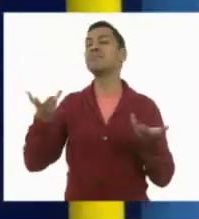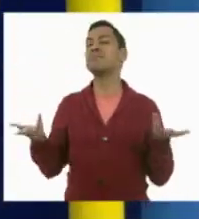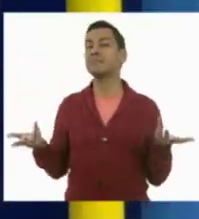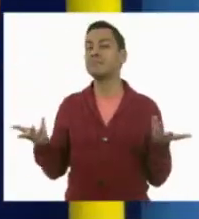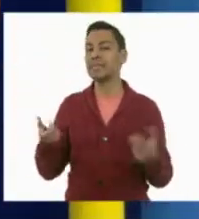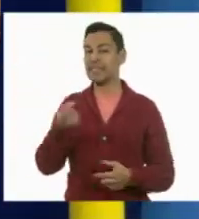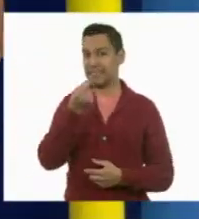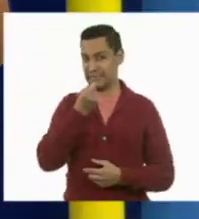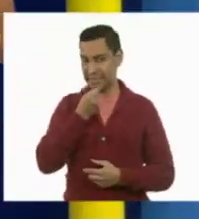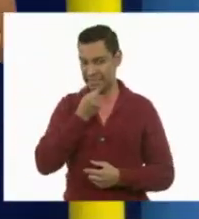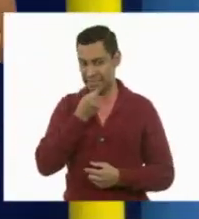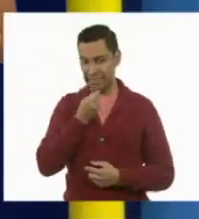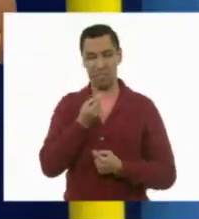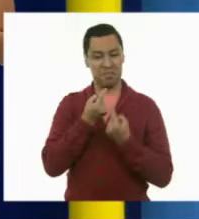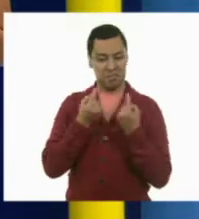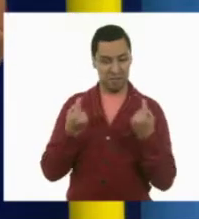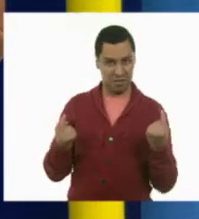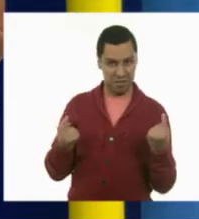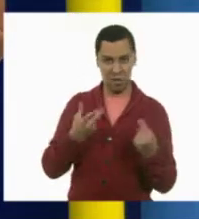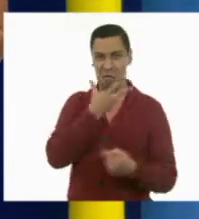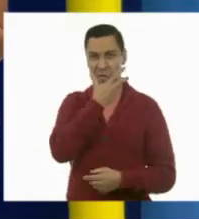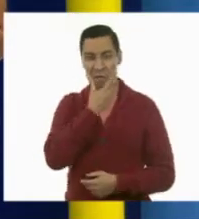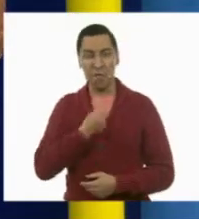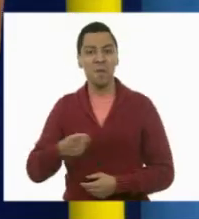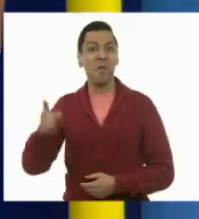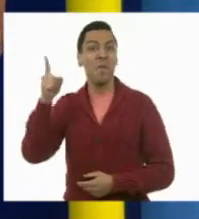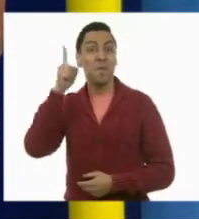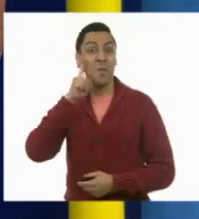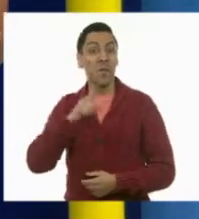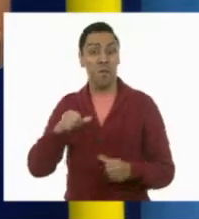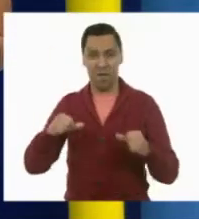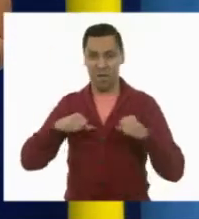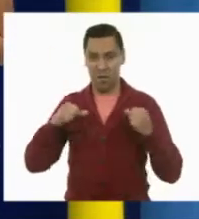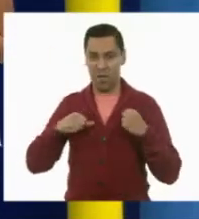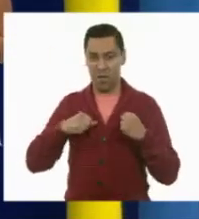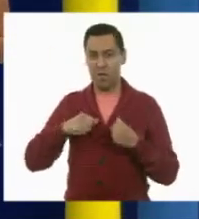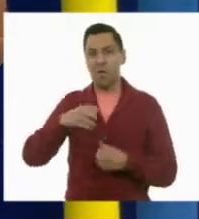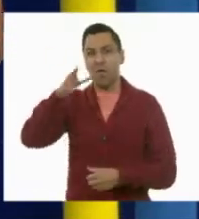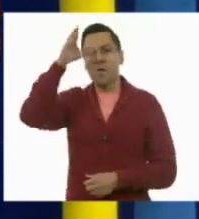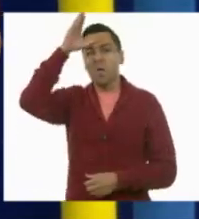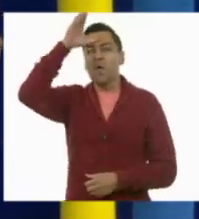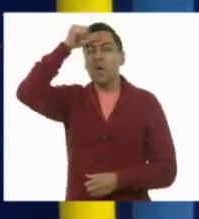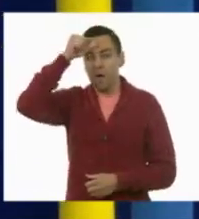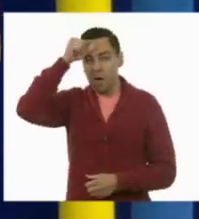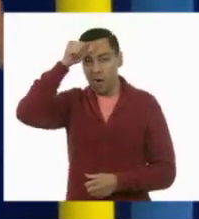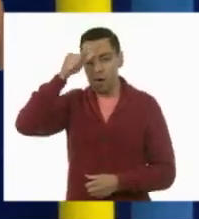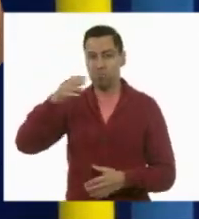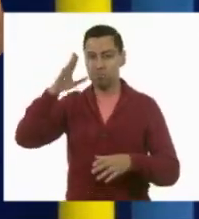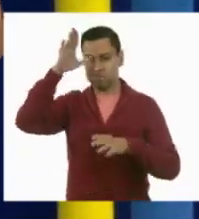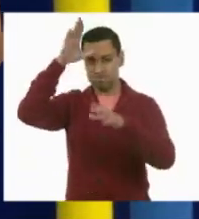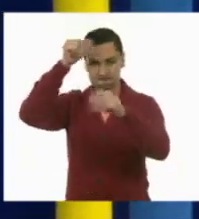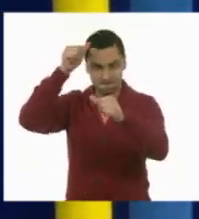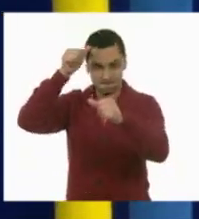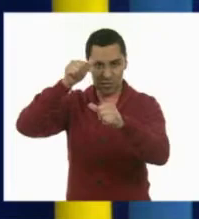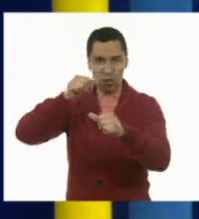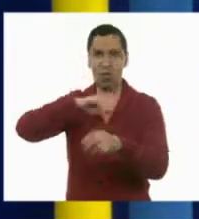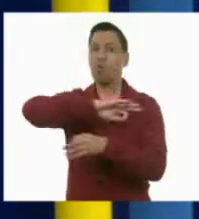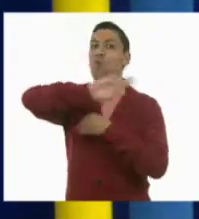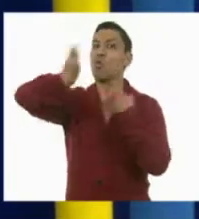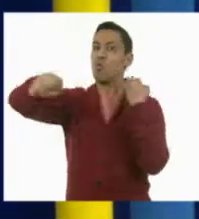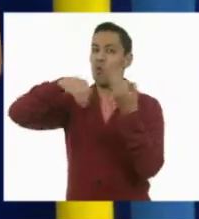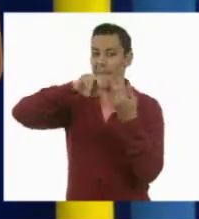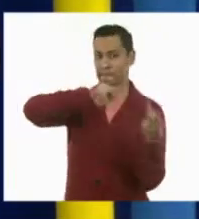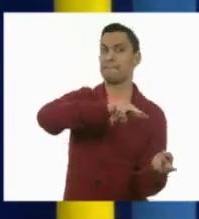niñas, los niños y los adolescentes pueden establecer compromisos para ejercer sus derechos y respetar los derechos de